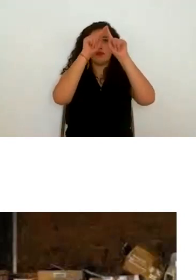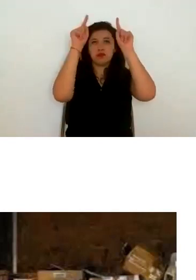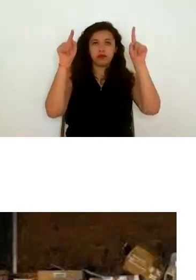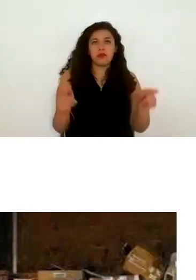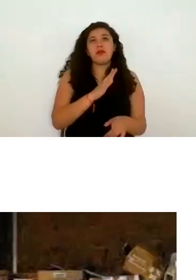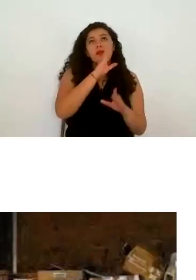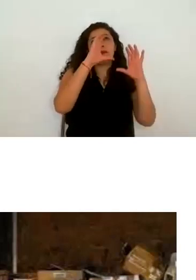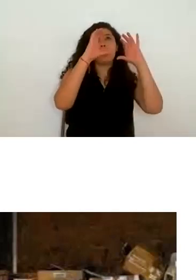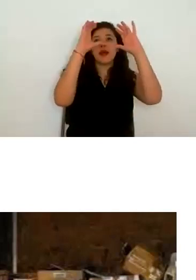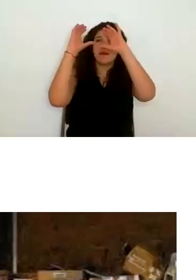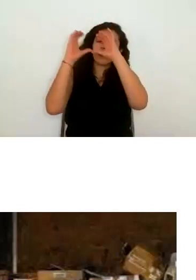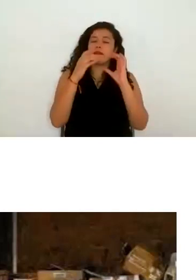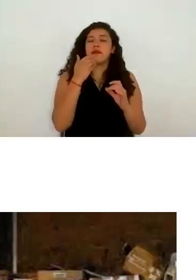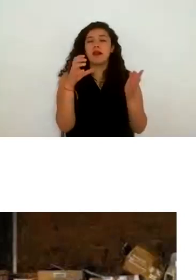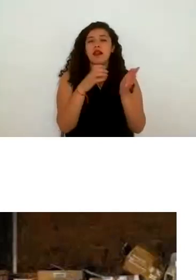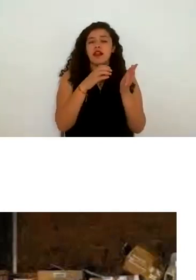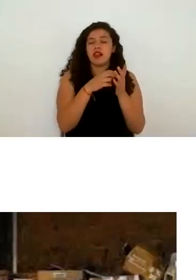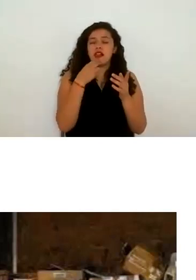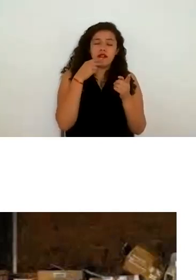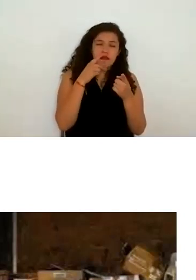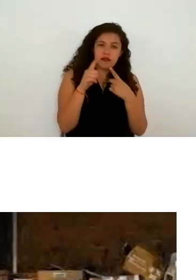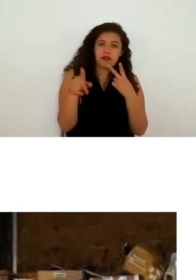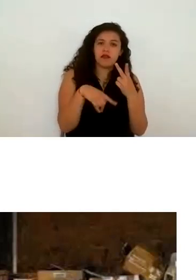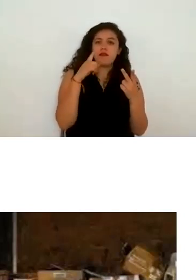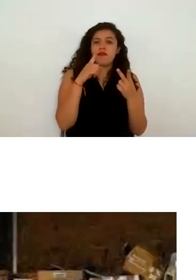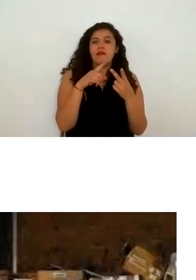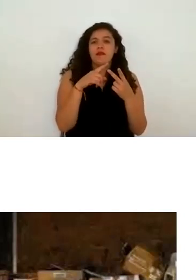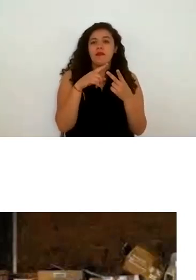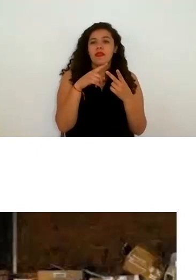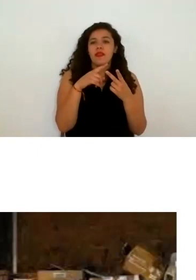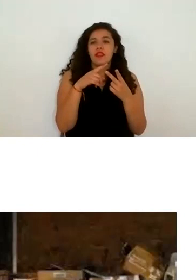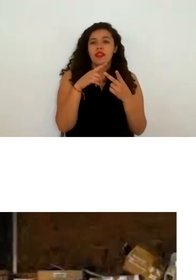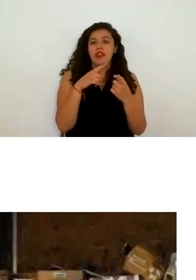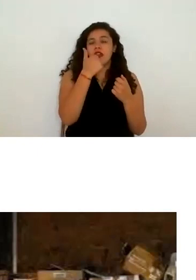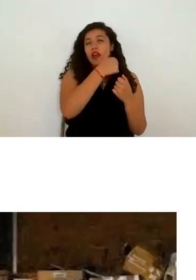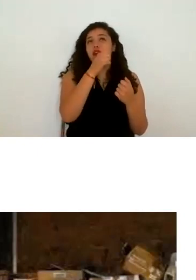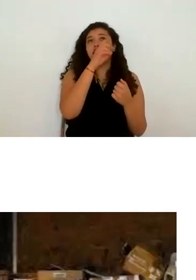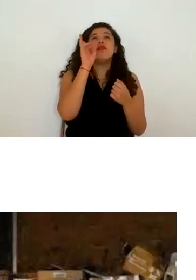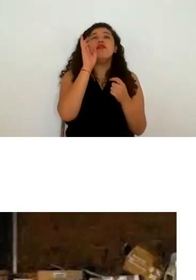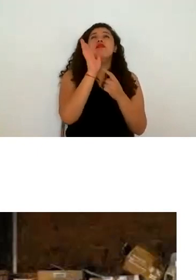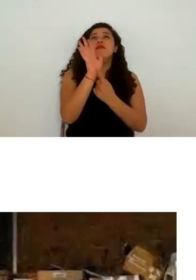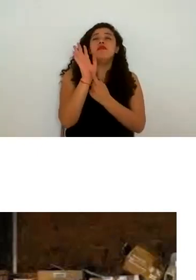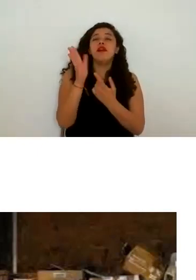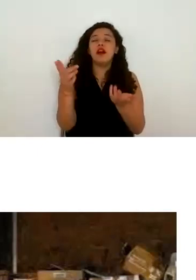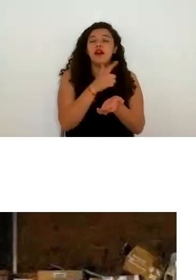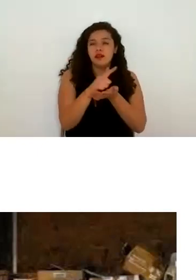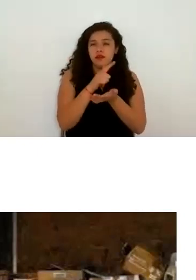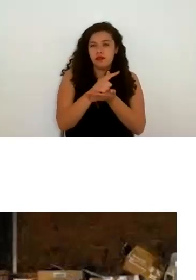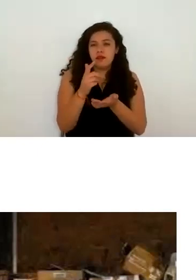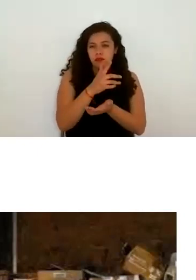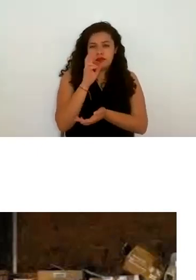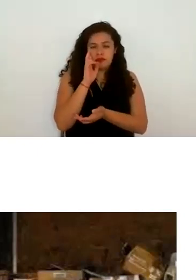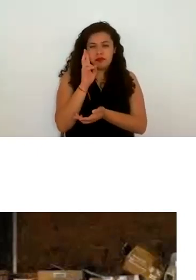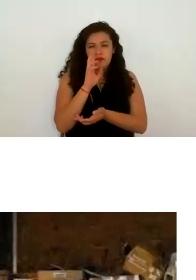si utilizamos cajas, si señalamos qué hay en cada una de las cajas, si vigilamos la limpieza, la